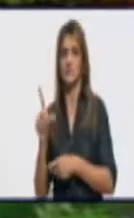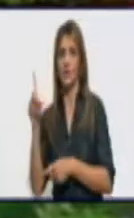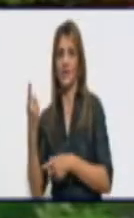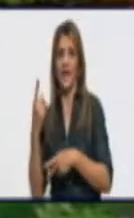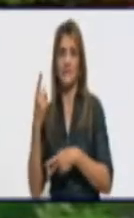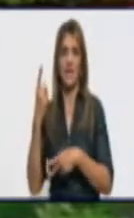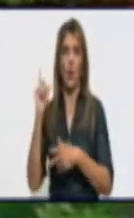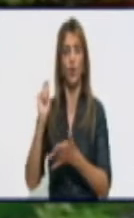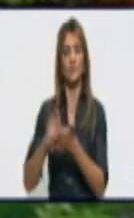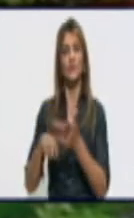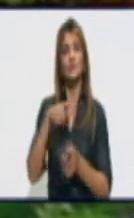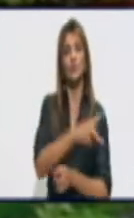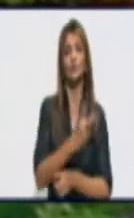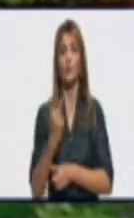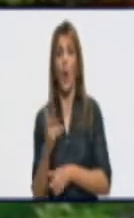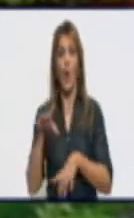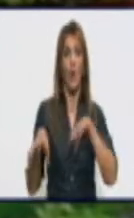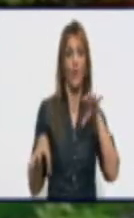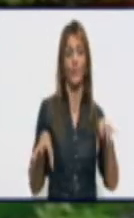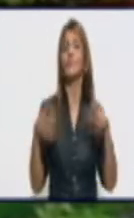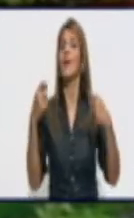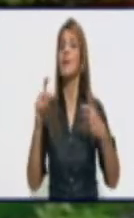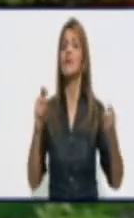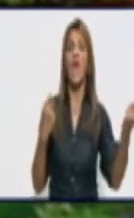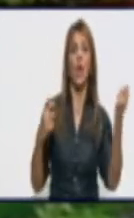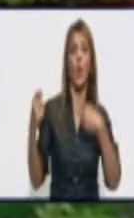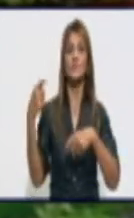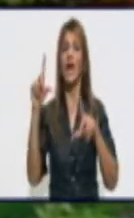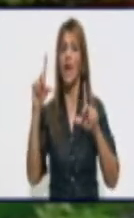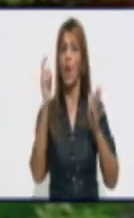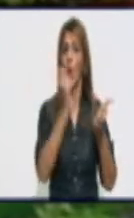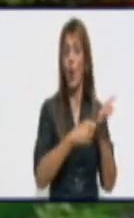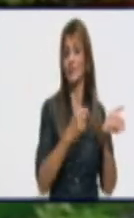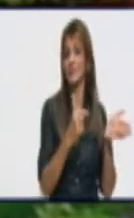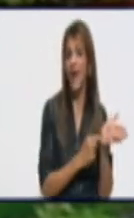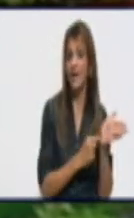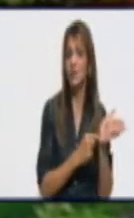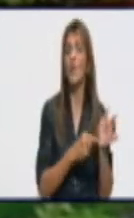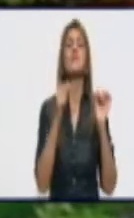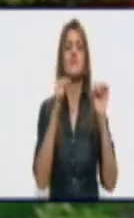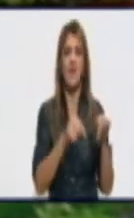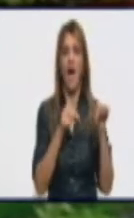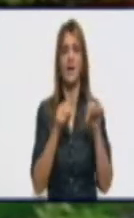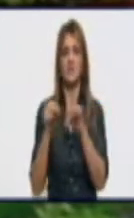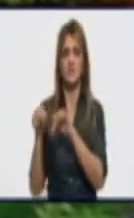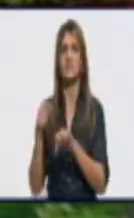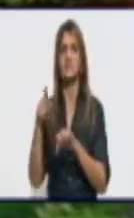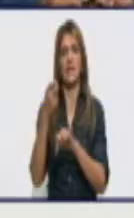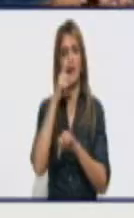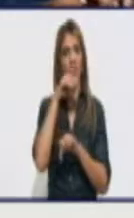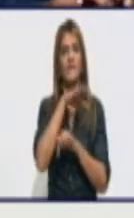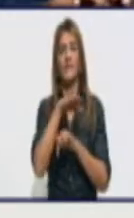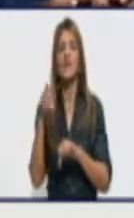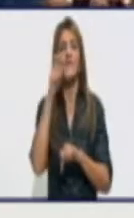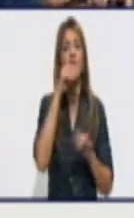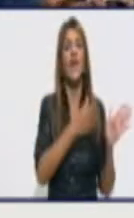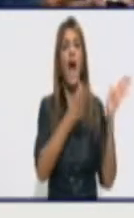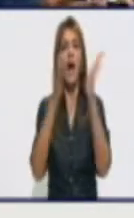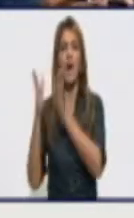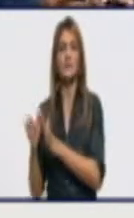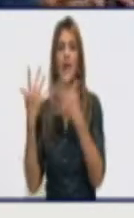que tienen que negociar. Y en ese proceso de contratación se define el final de la cosecha. Es muy